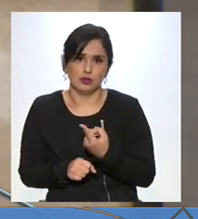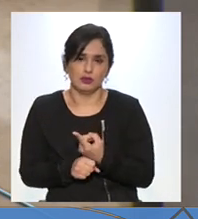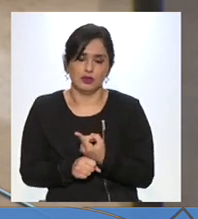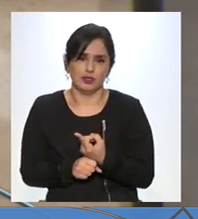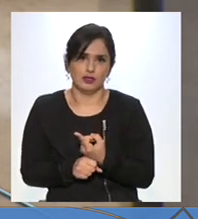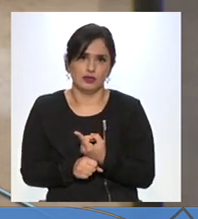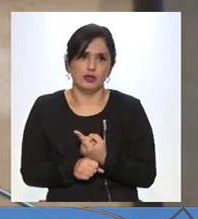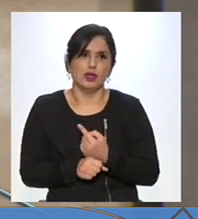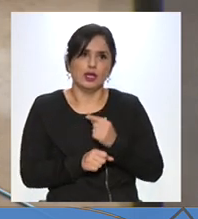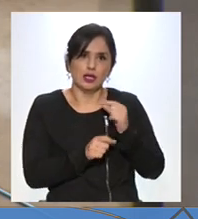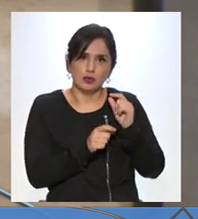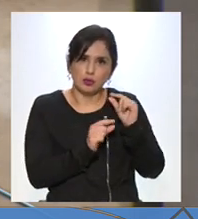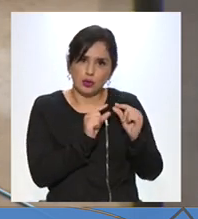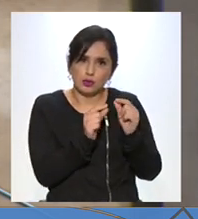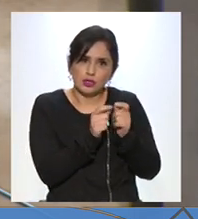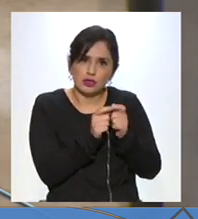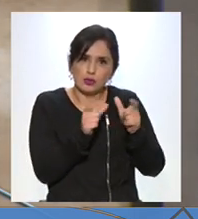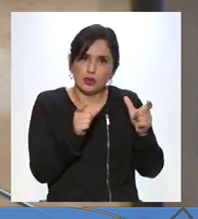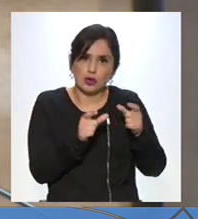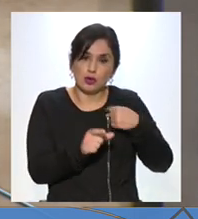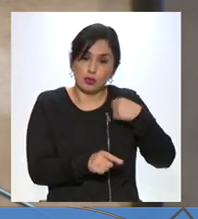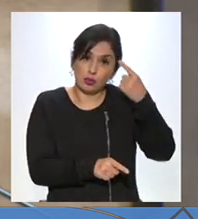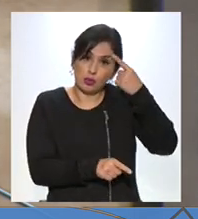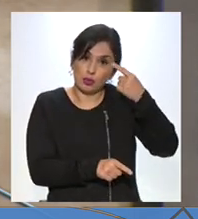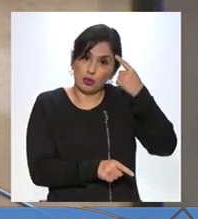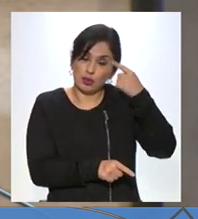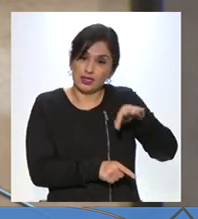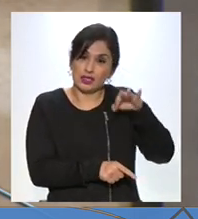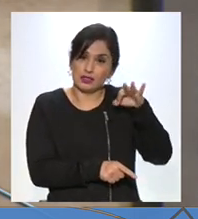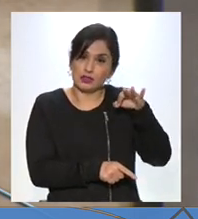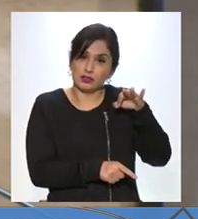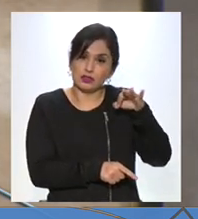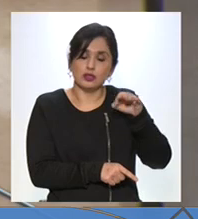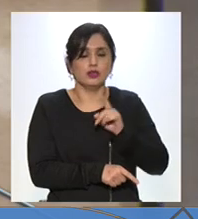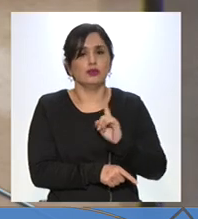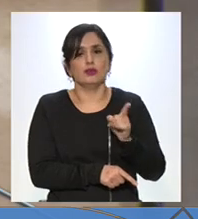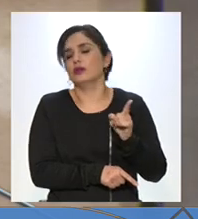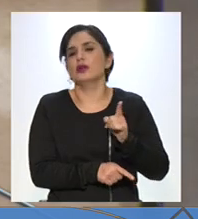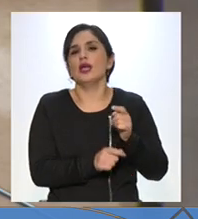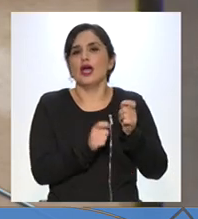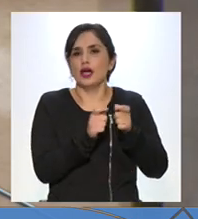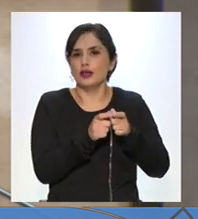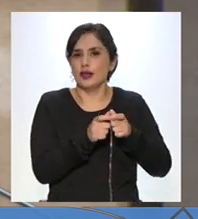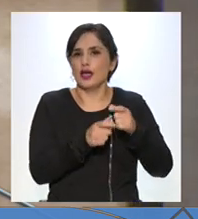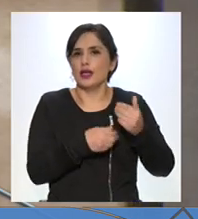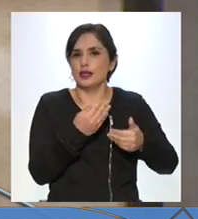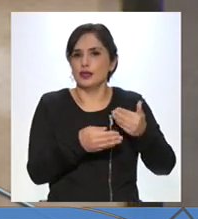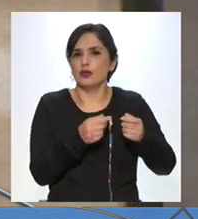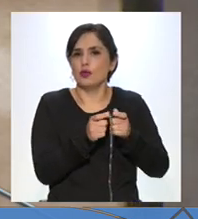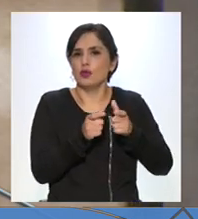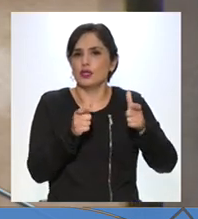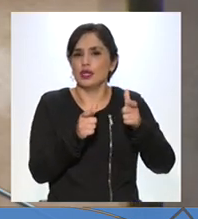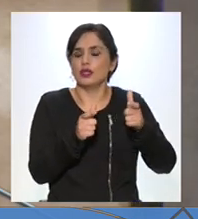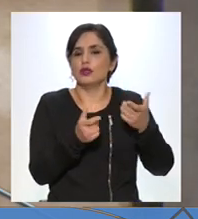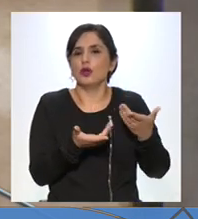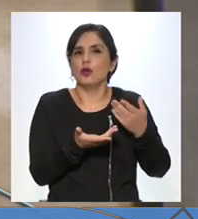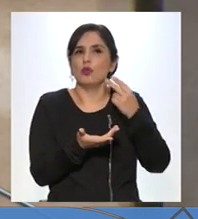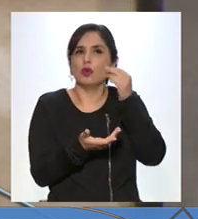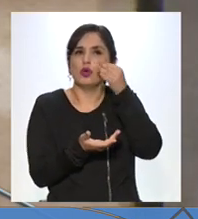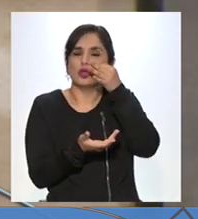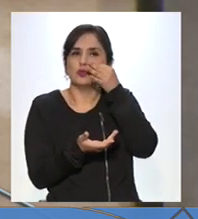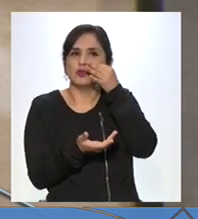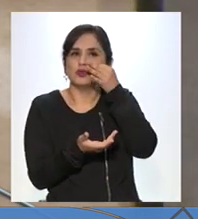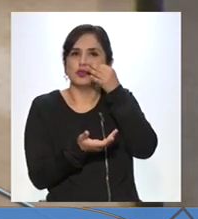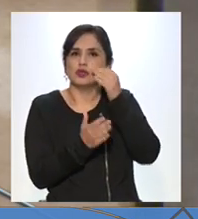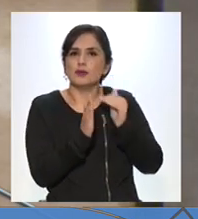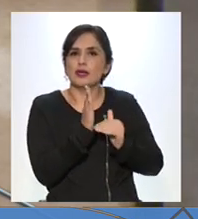estado incrementando no por nuestras decisiones de política monetaria, se han estado incrementando por las perspectivas que se observan o el